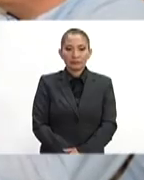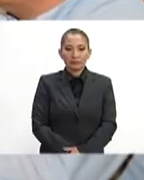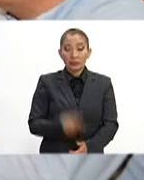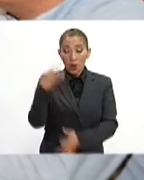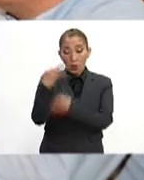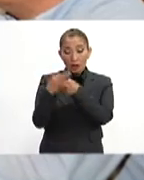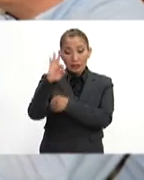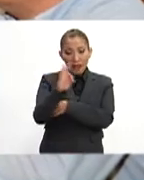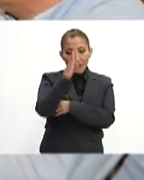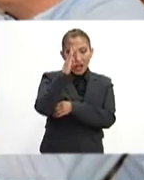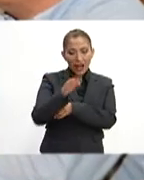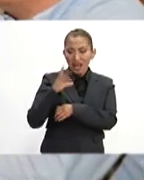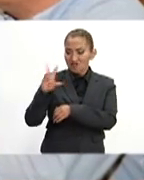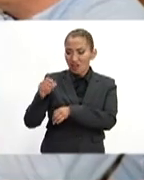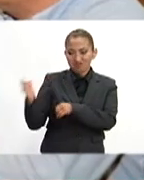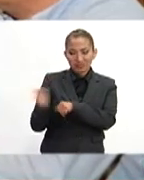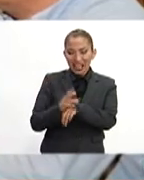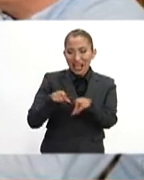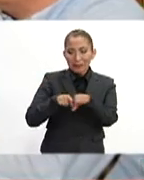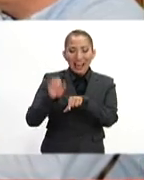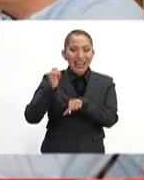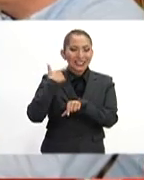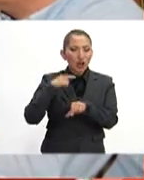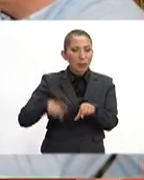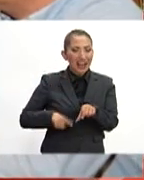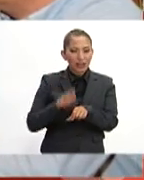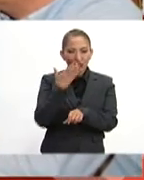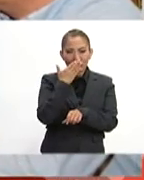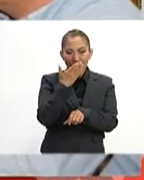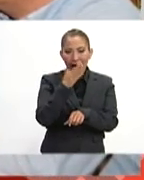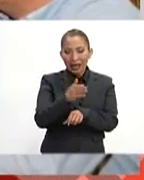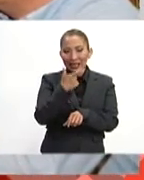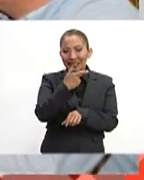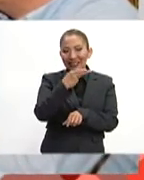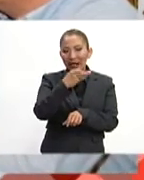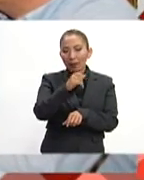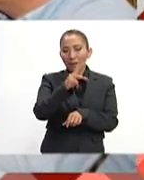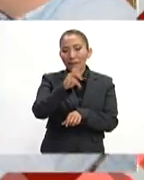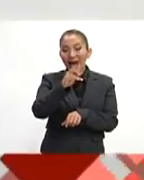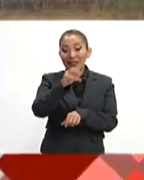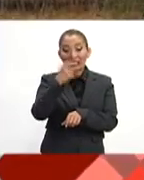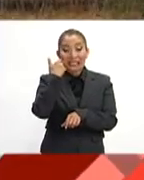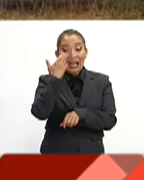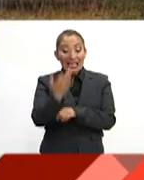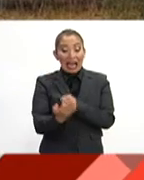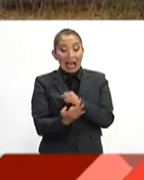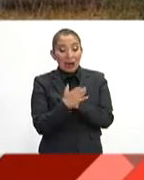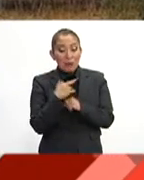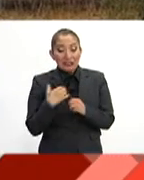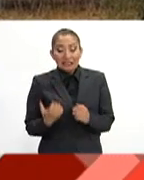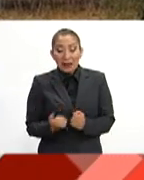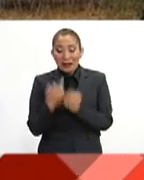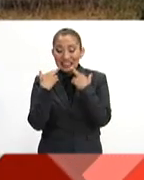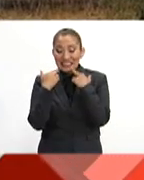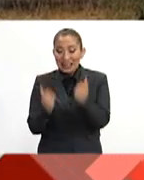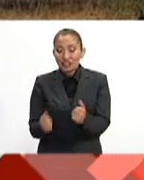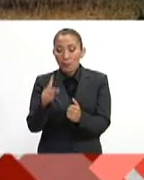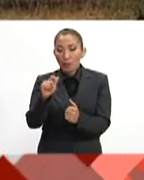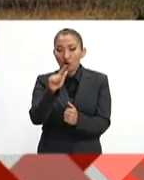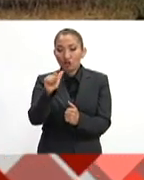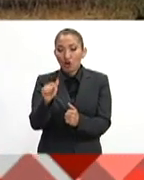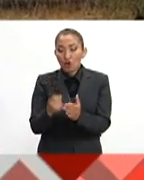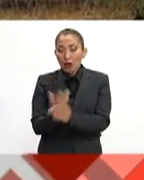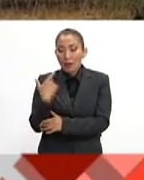Un juez federal negó amparo a los hermanos del exgobernador de Sonora, Guillermo Padres, quienes buscaban recuperar el rancho Pozo